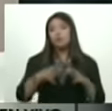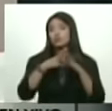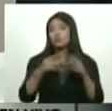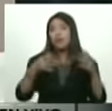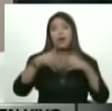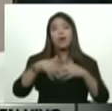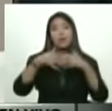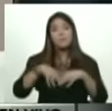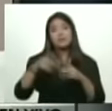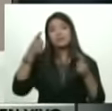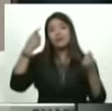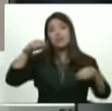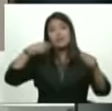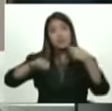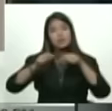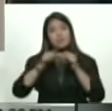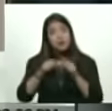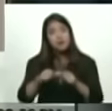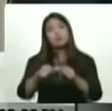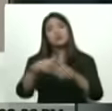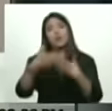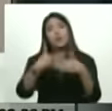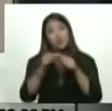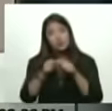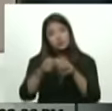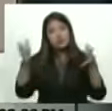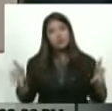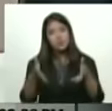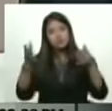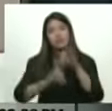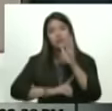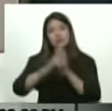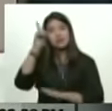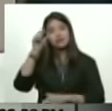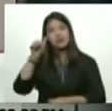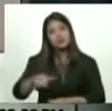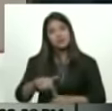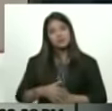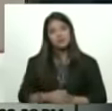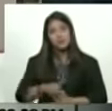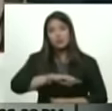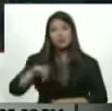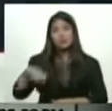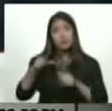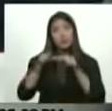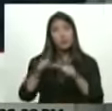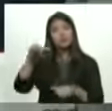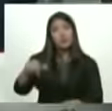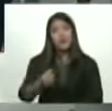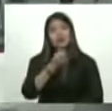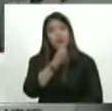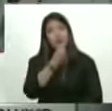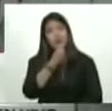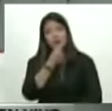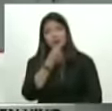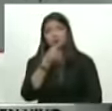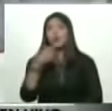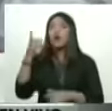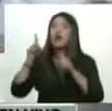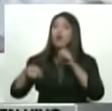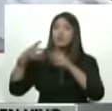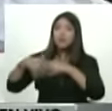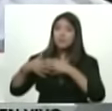de exportación para seguir y continuar impulsando y desarrollando este sector. Nosotros vamos a continuar conversando por aquí con algunos de los